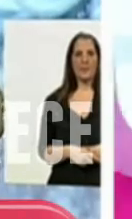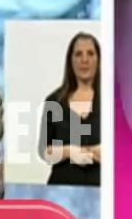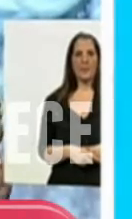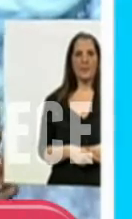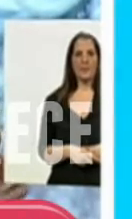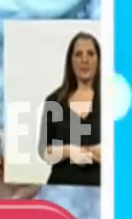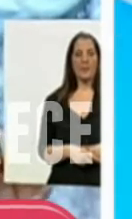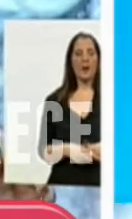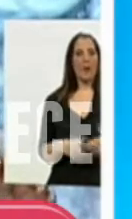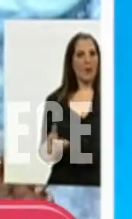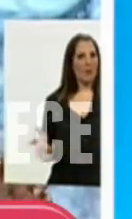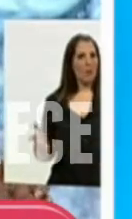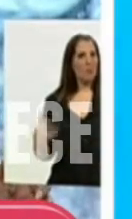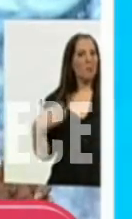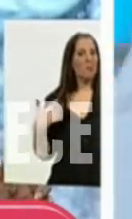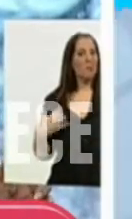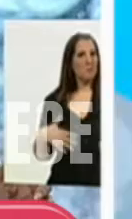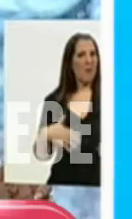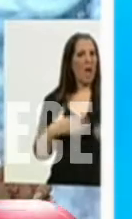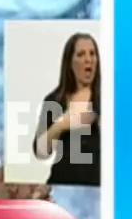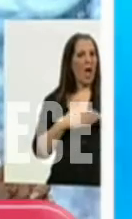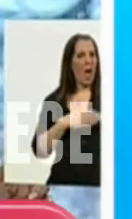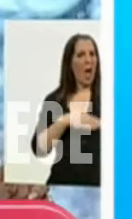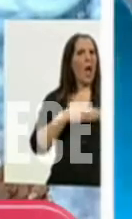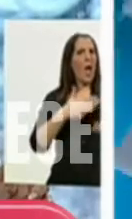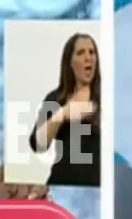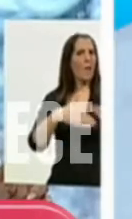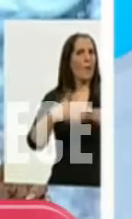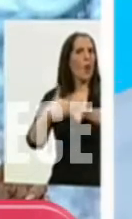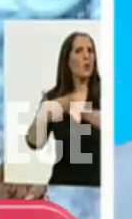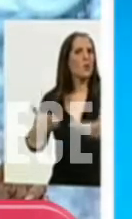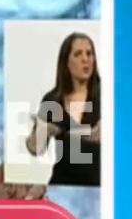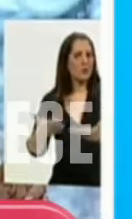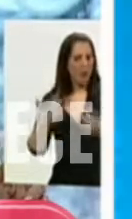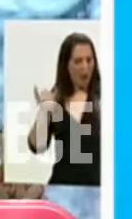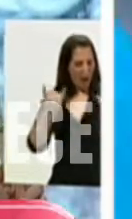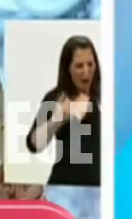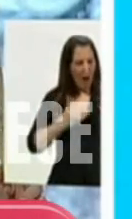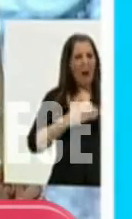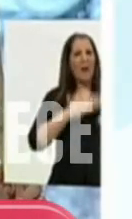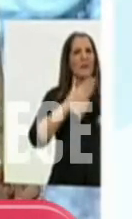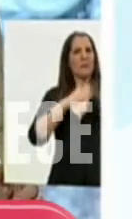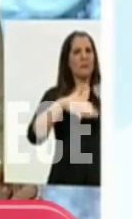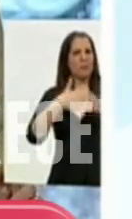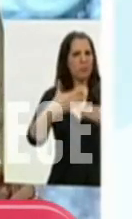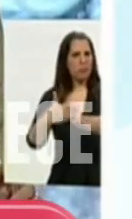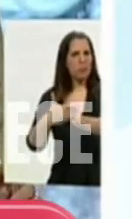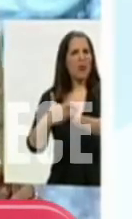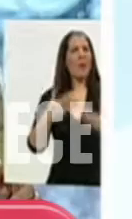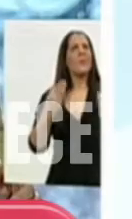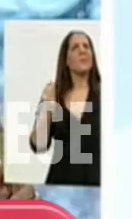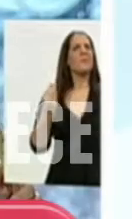es otra causa. Es la del dólar futuro, ¿no? Sí. Por otro lado está la causa de lavado. Y con respecto a la causa de lavado y la imputación de Cristina, ¿qué tan complicada